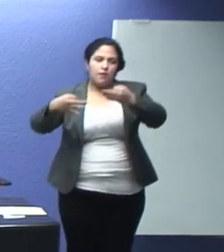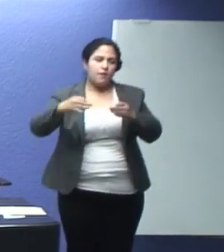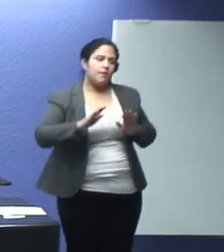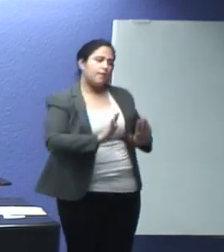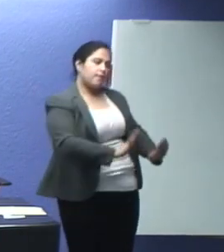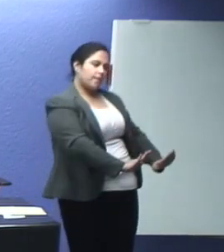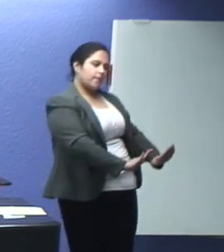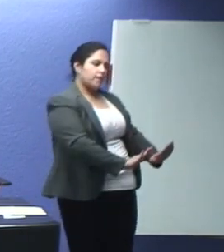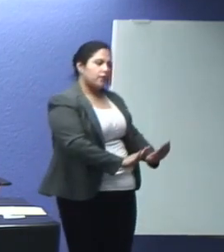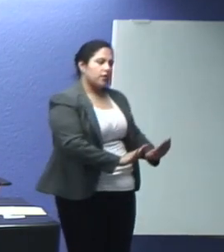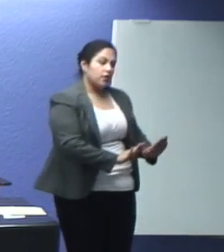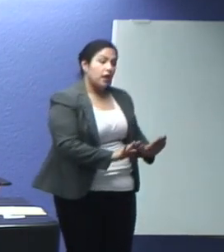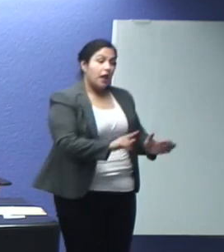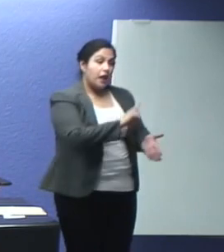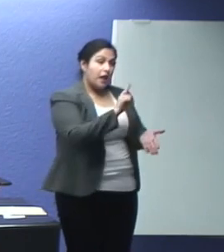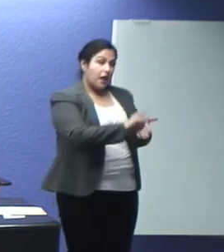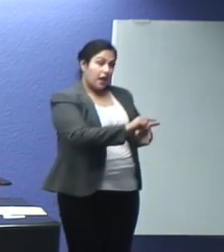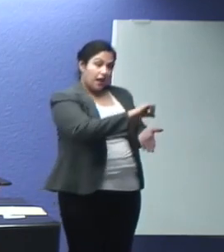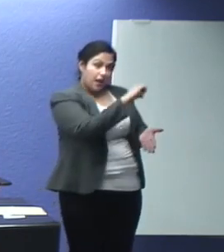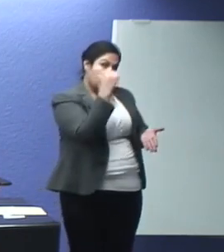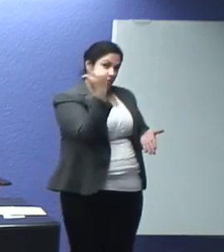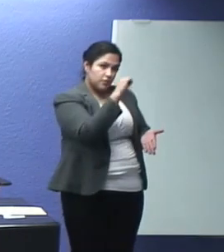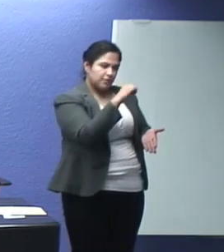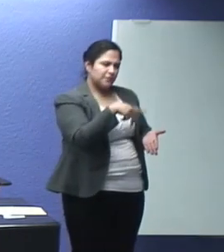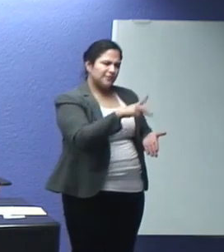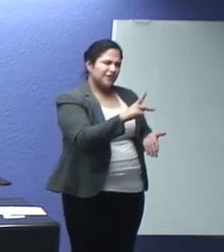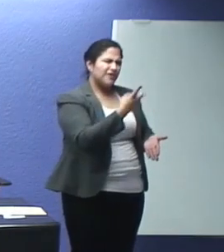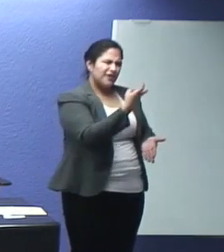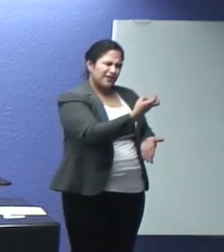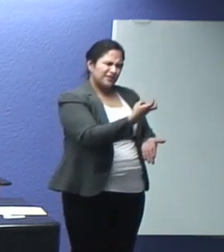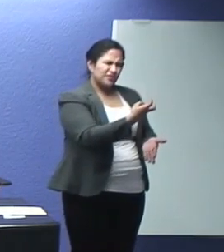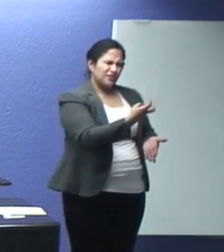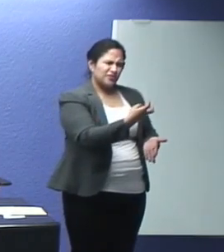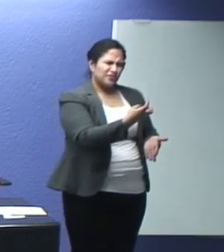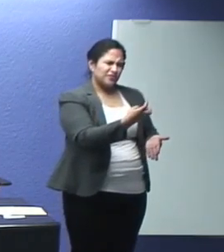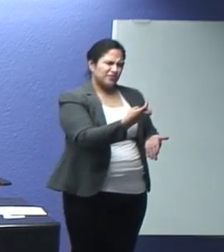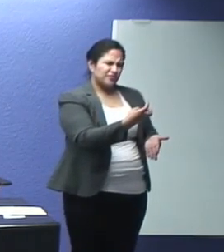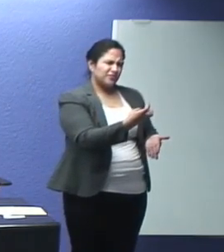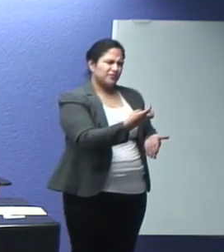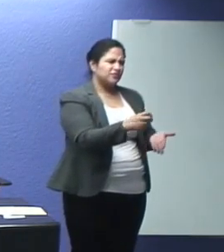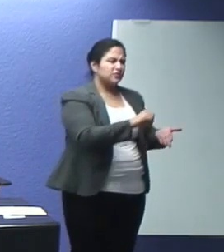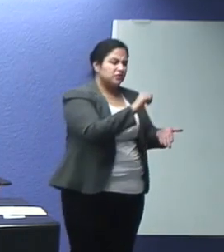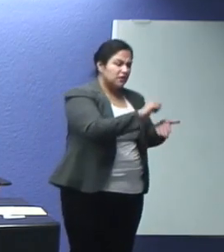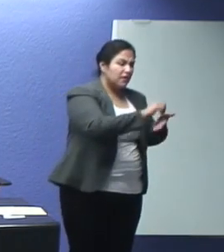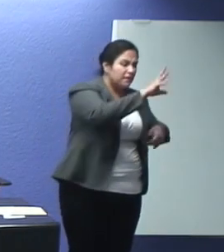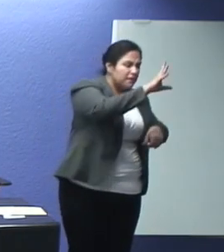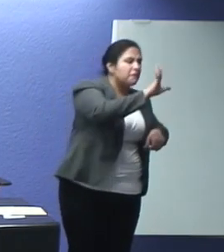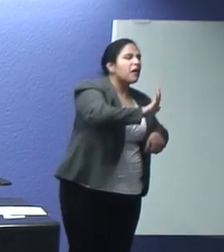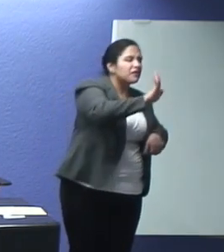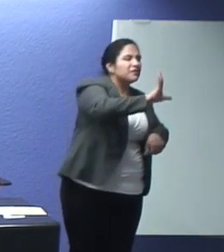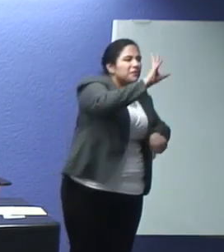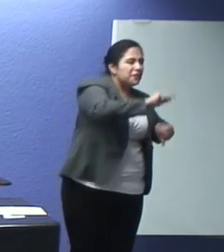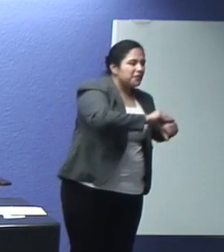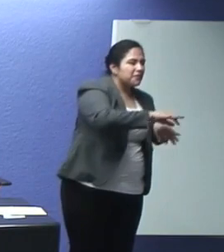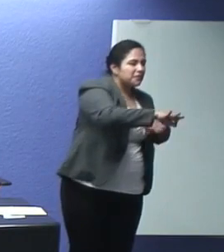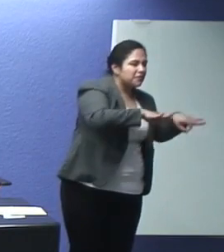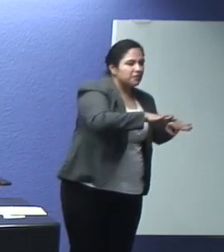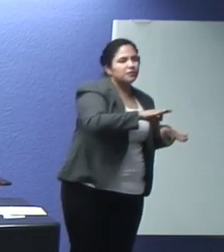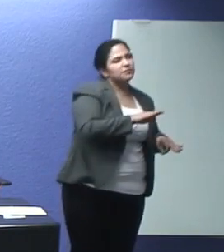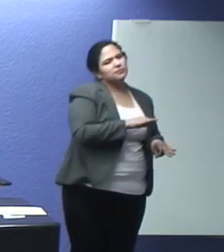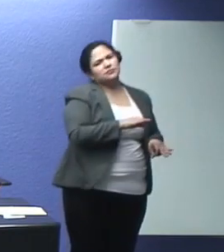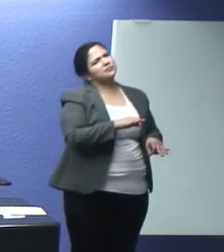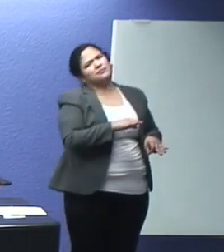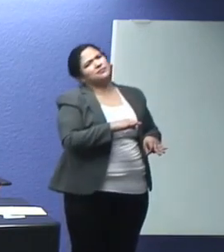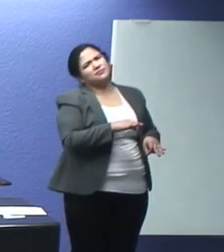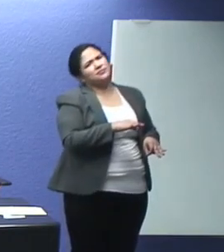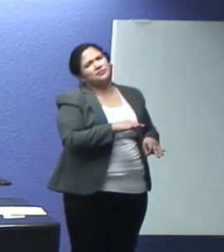criterio señalado por la ley de autismo resultaba discriminatorio, porque para el resto de personas con discapacidad y para el resto de personas